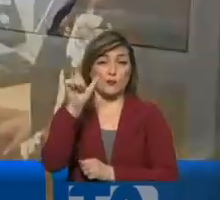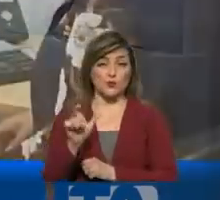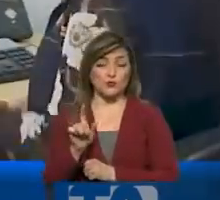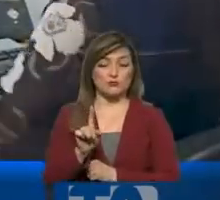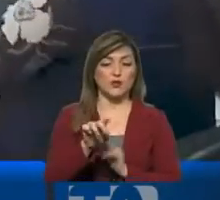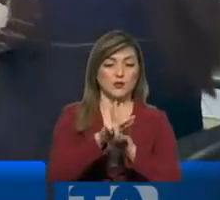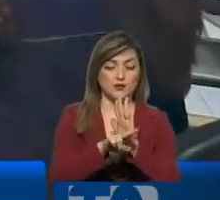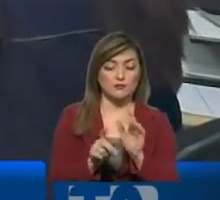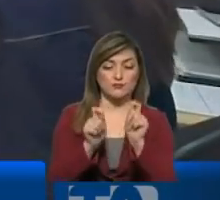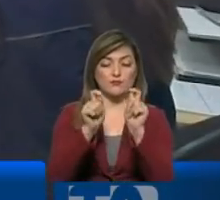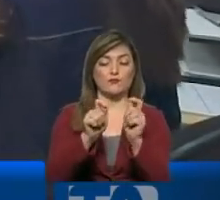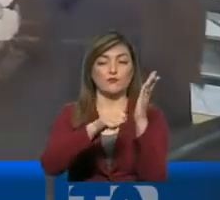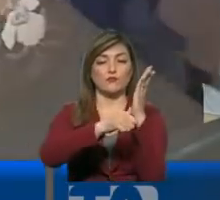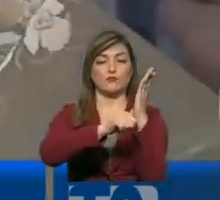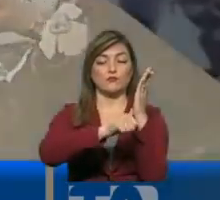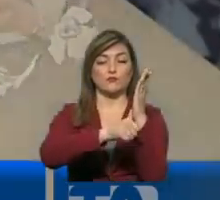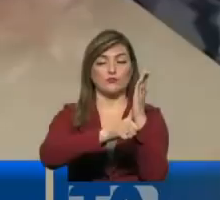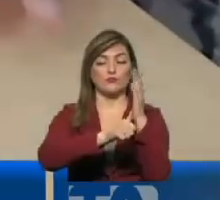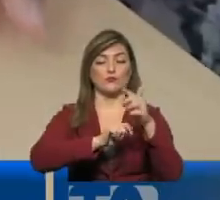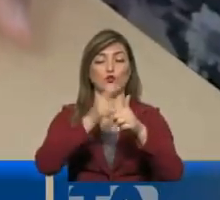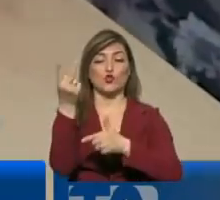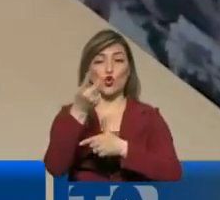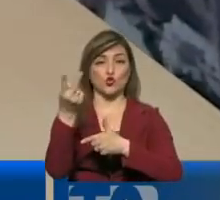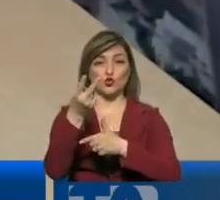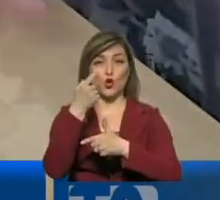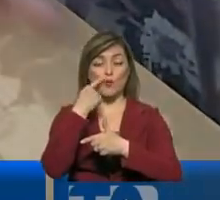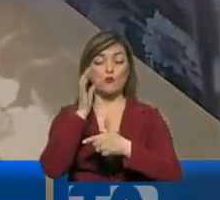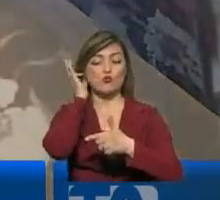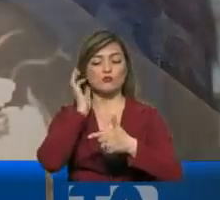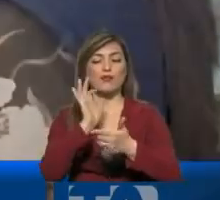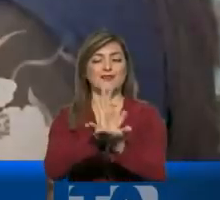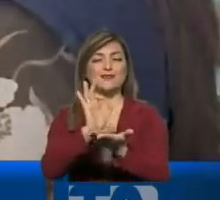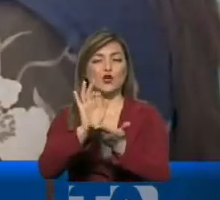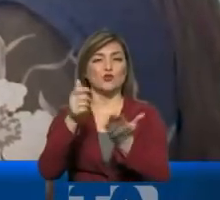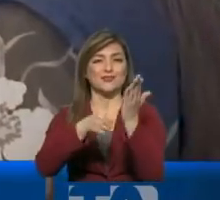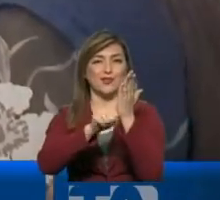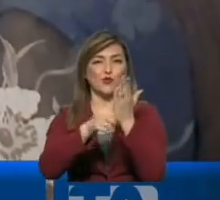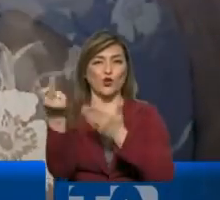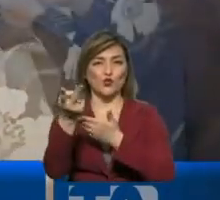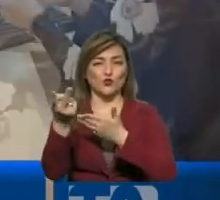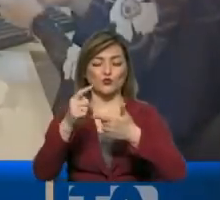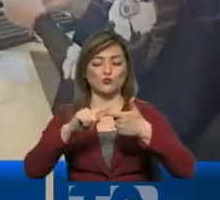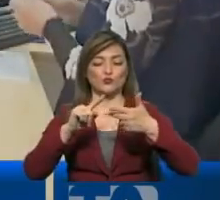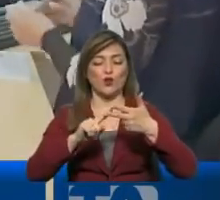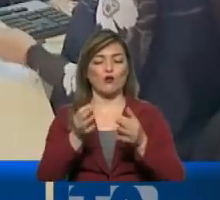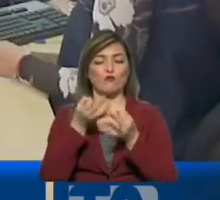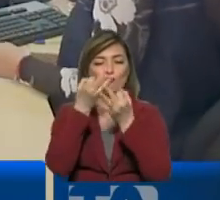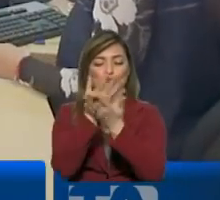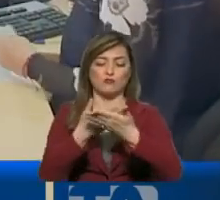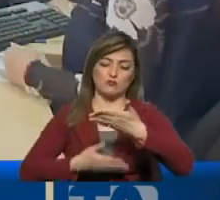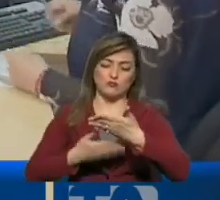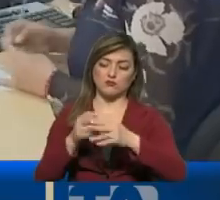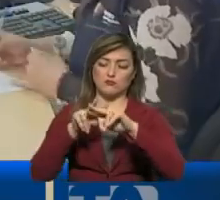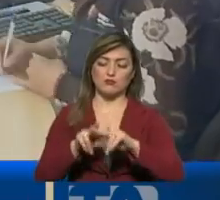servicio, entre ellos las cédulas de la pareja y de los dos testigos. Posterior a la validación de la información, el usuario